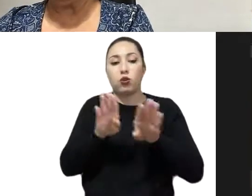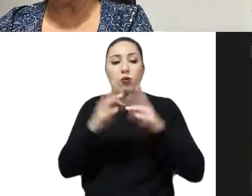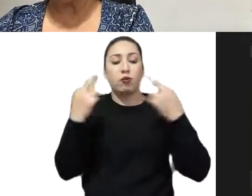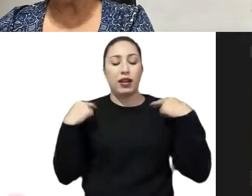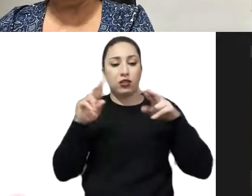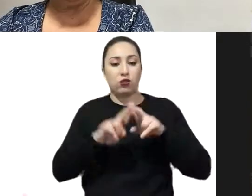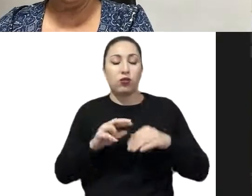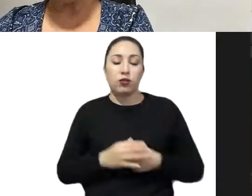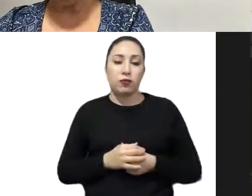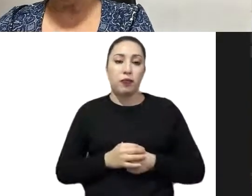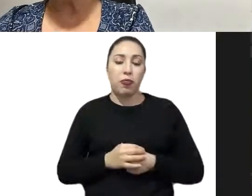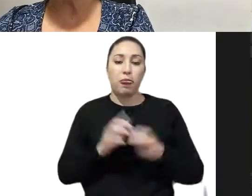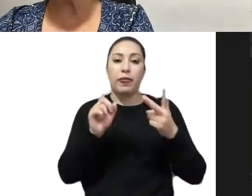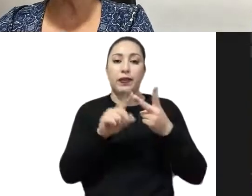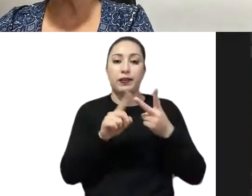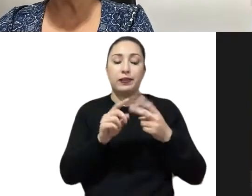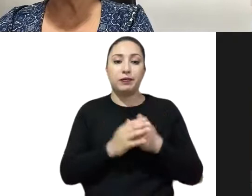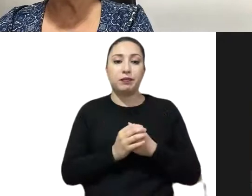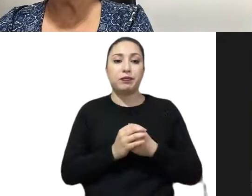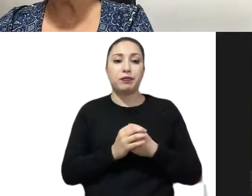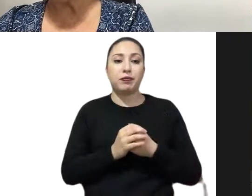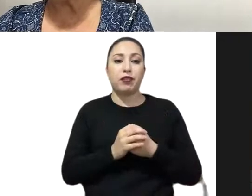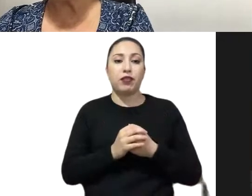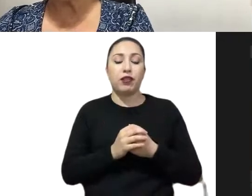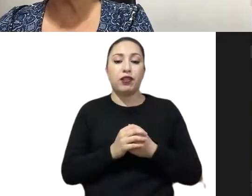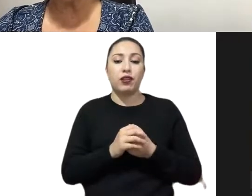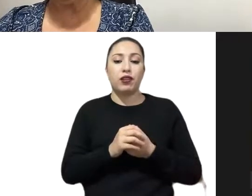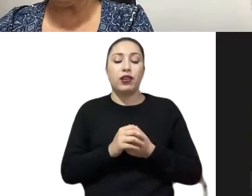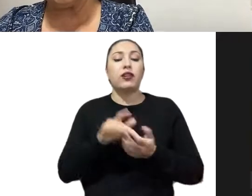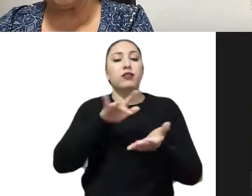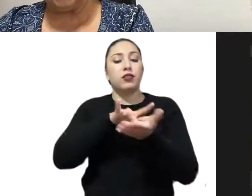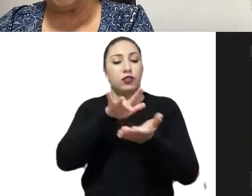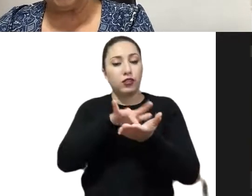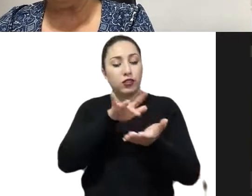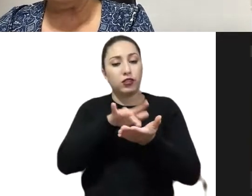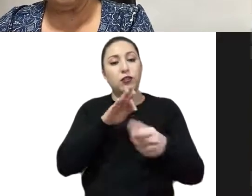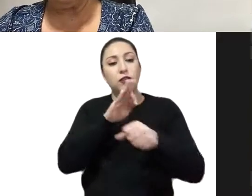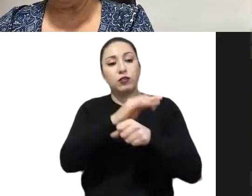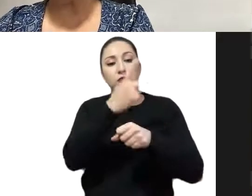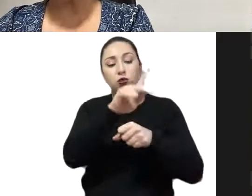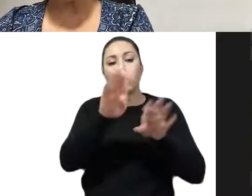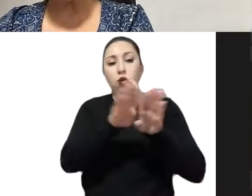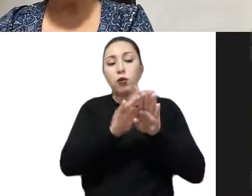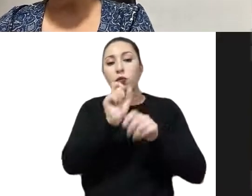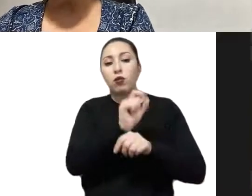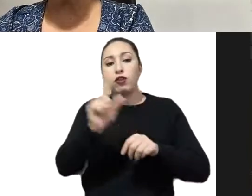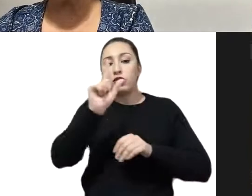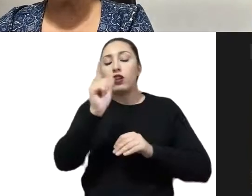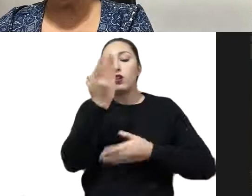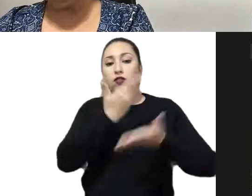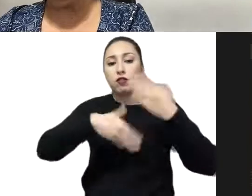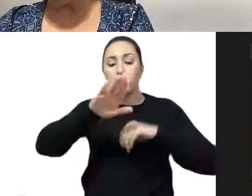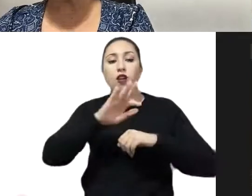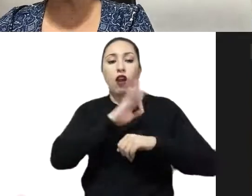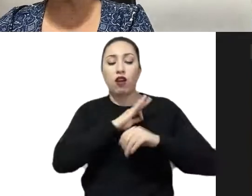educativa. Segundo, fortalecer su desarrollo y superación profesional mediante la formación,